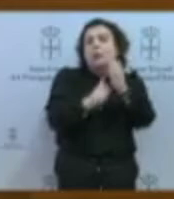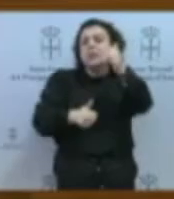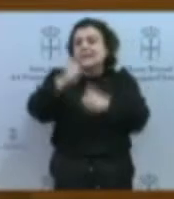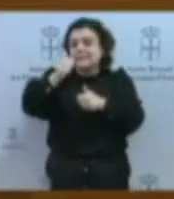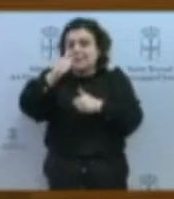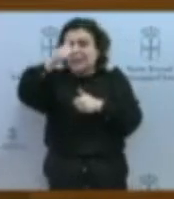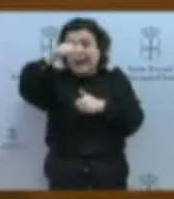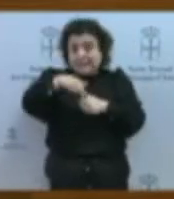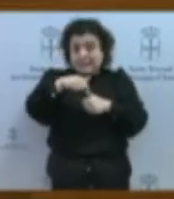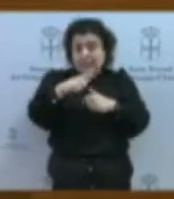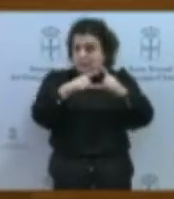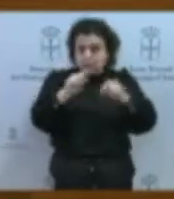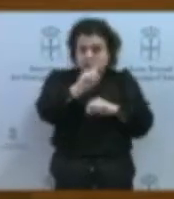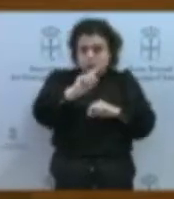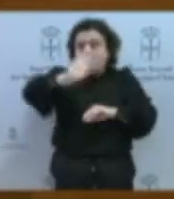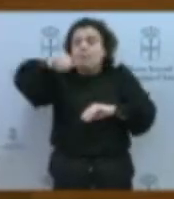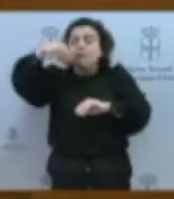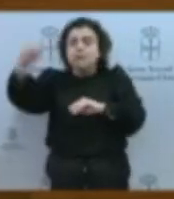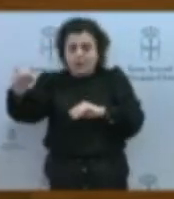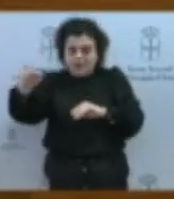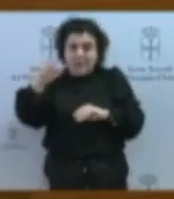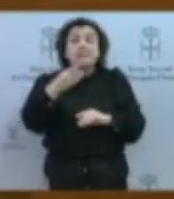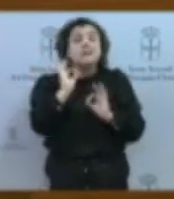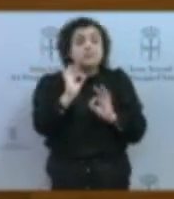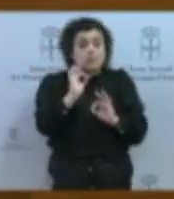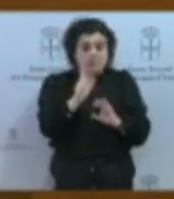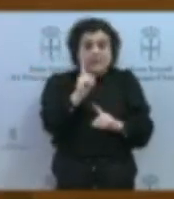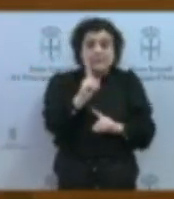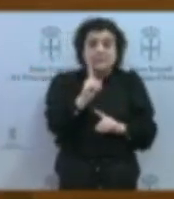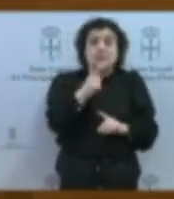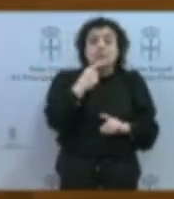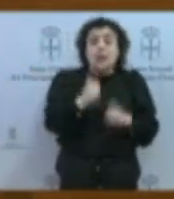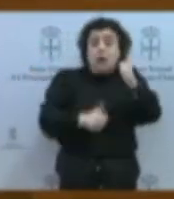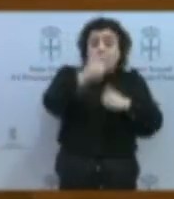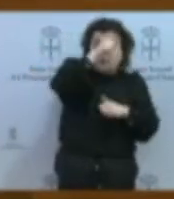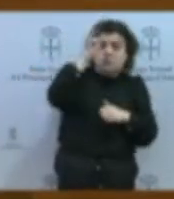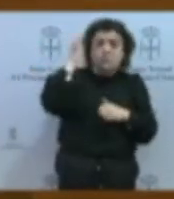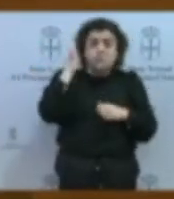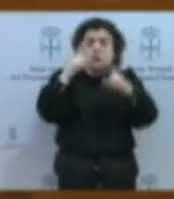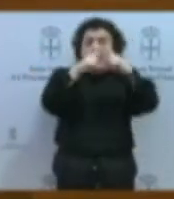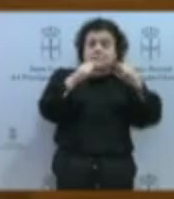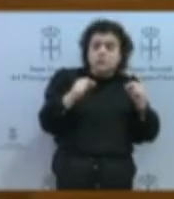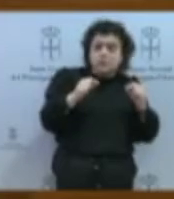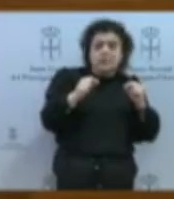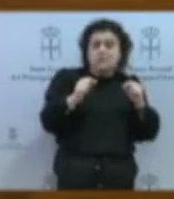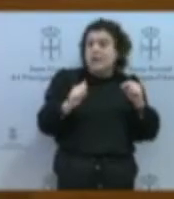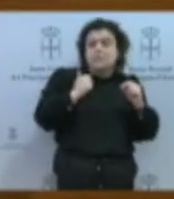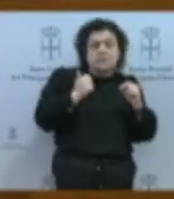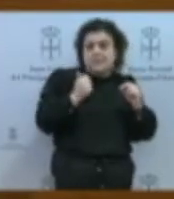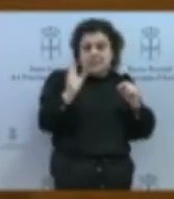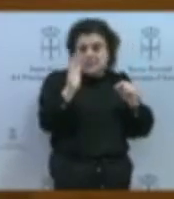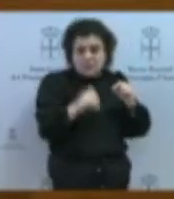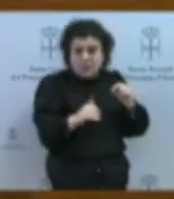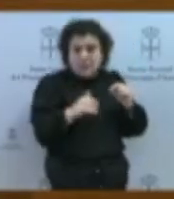ocurriendo, mientras que los opositores y las opositoras asturianas no tienen esa posibilidad, y esto es un agravio comparativo. Los asturianos y las